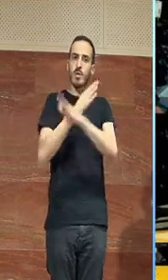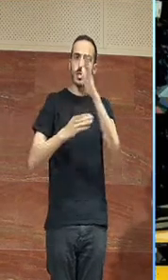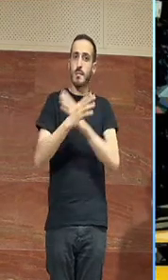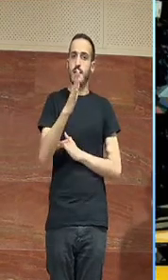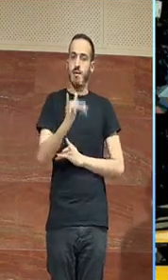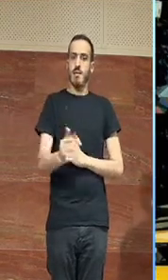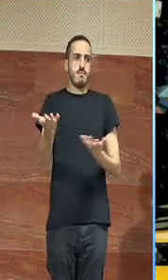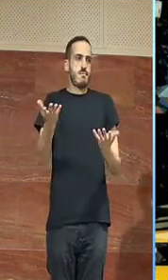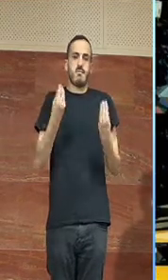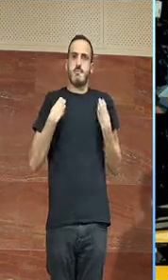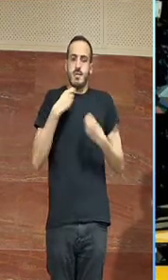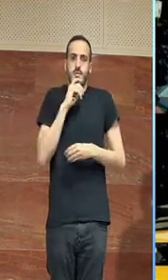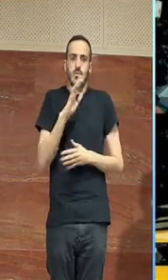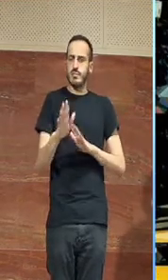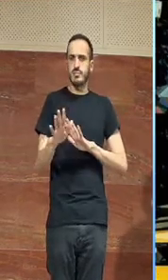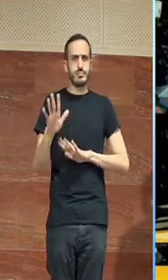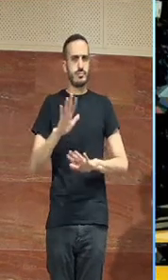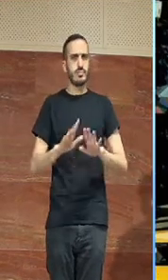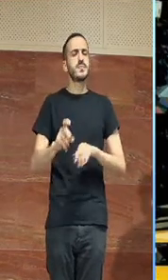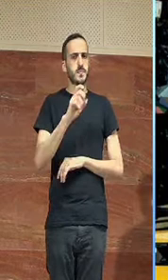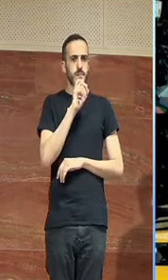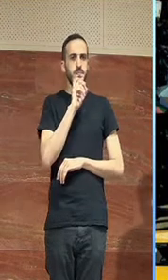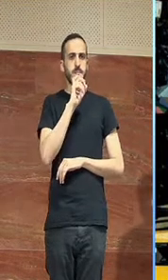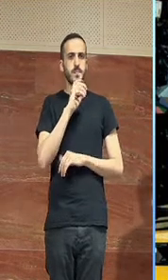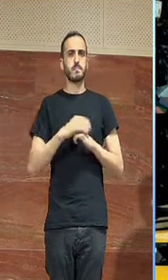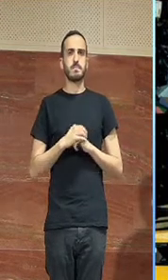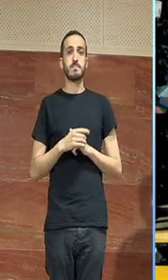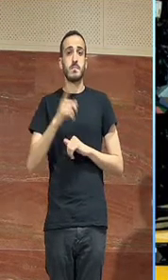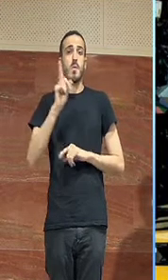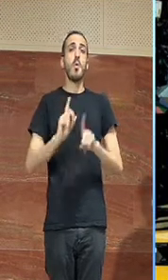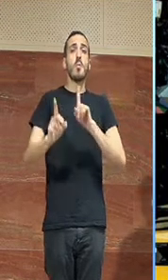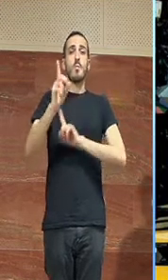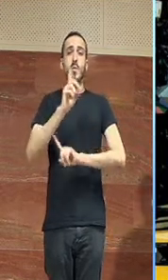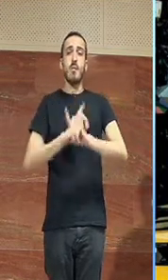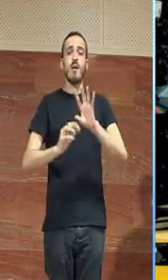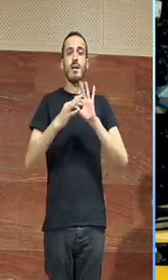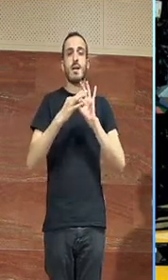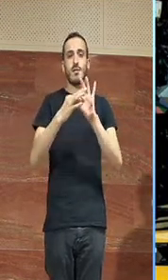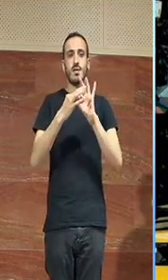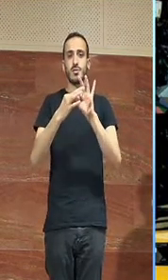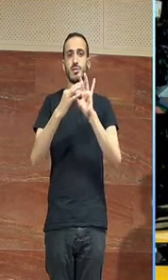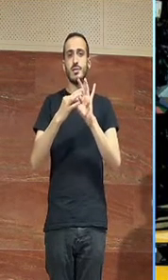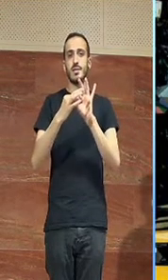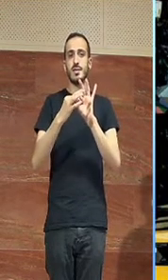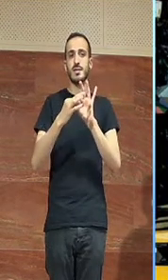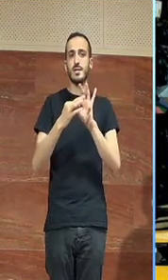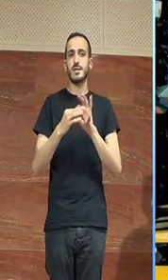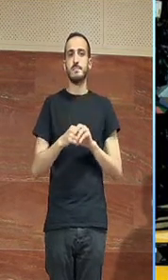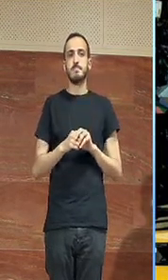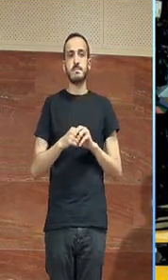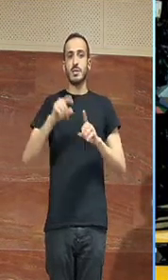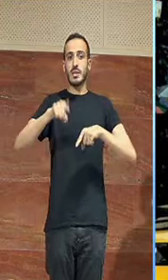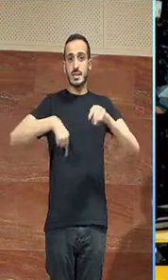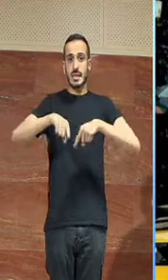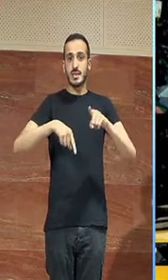procede de esas situaciones. Los problemas derivados de tránsito. En los países en vías de desarrollo los accidentes